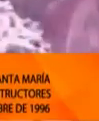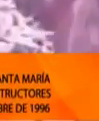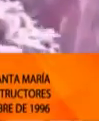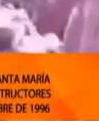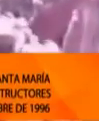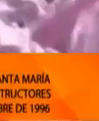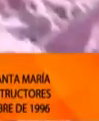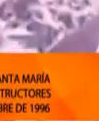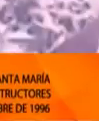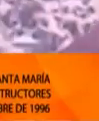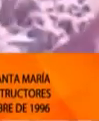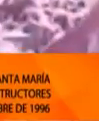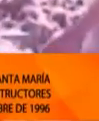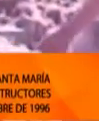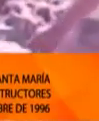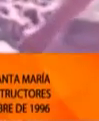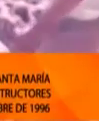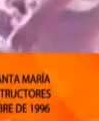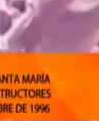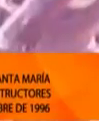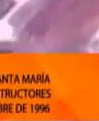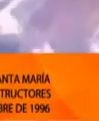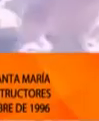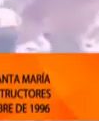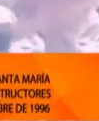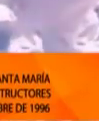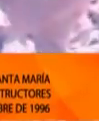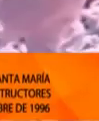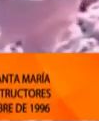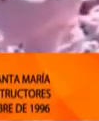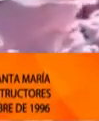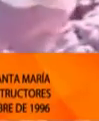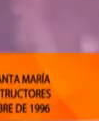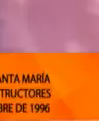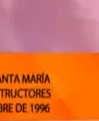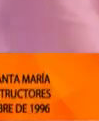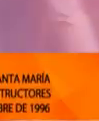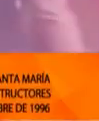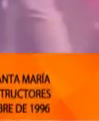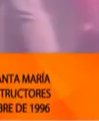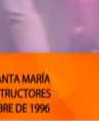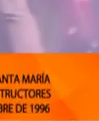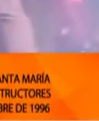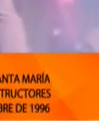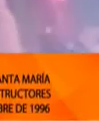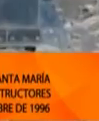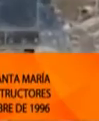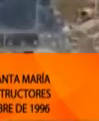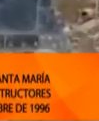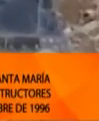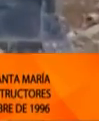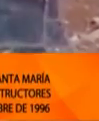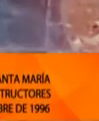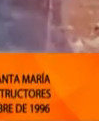ese pedraplén que ustedes han hecho. Millones de personas pasarán por ahí